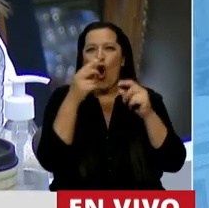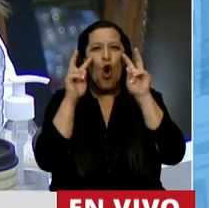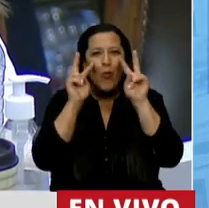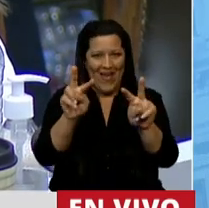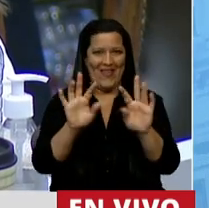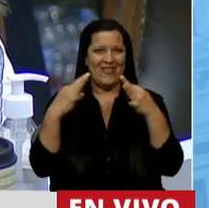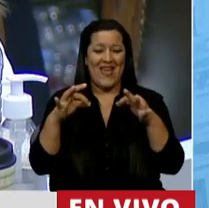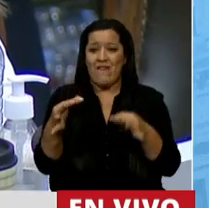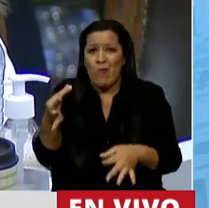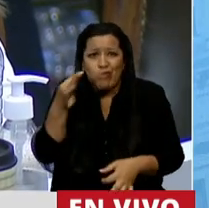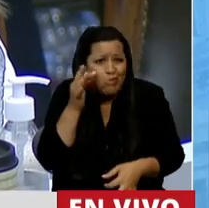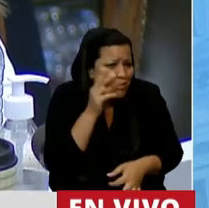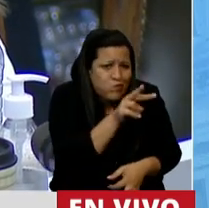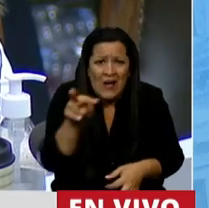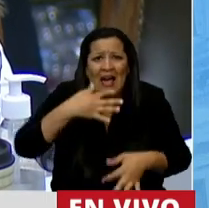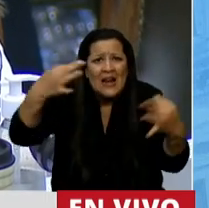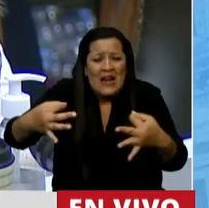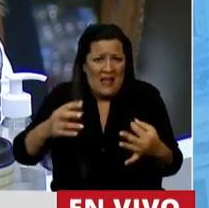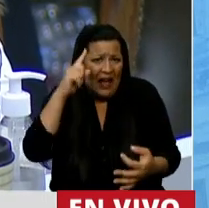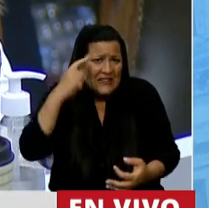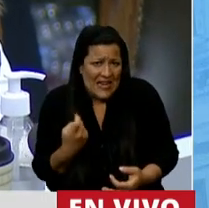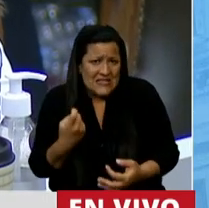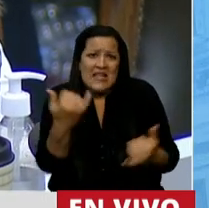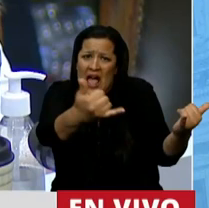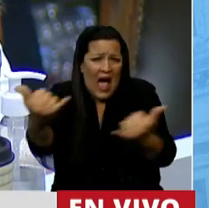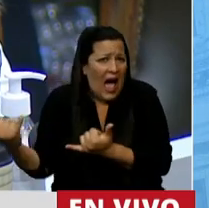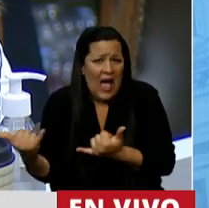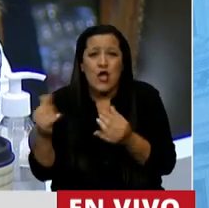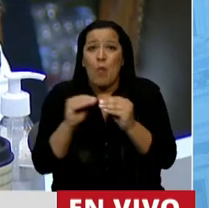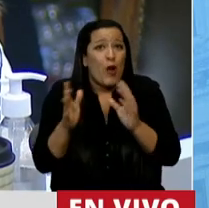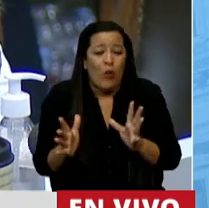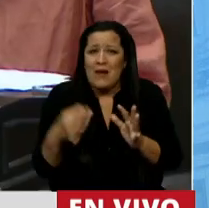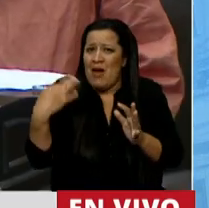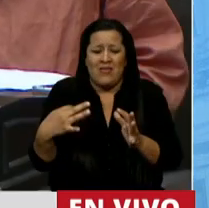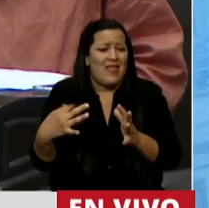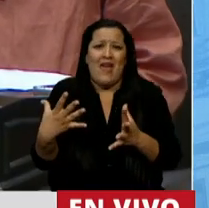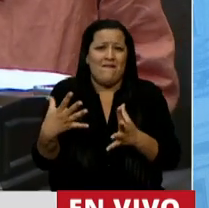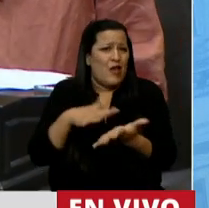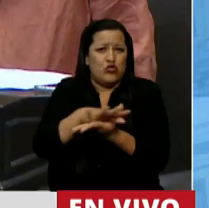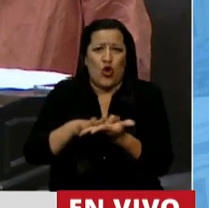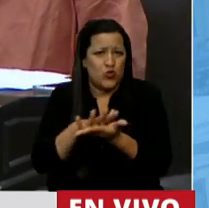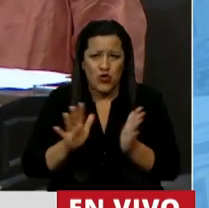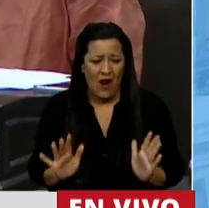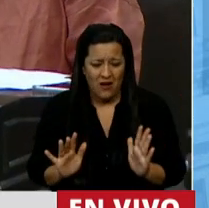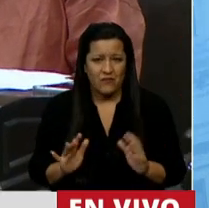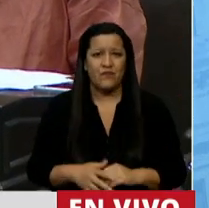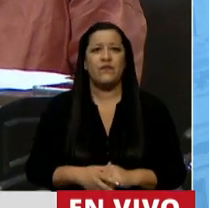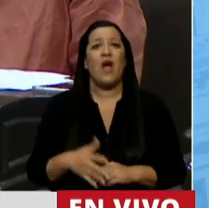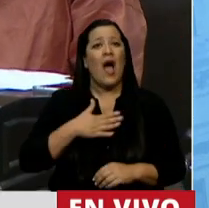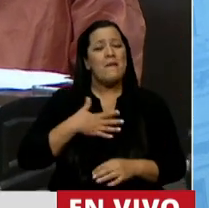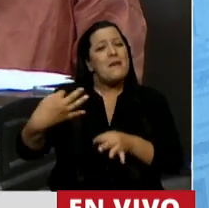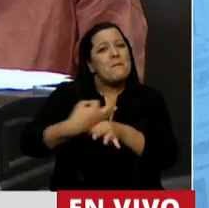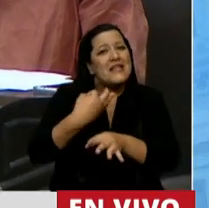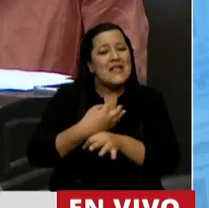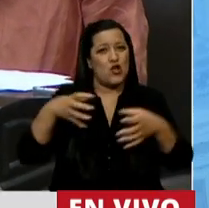y entender que es una realidad triste que existe y una problemática que se debe afrontar. Que a mí me enseñaron